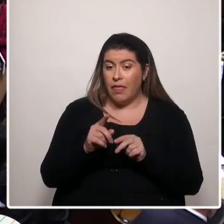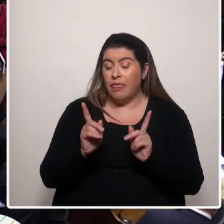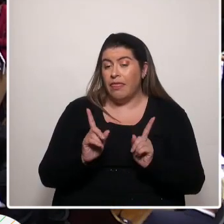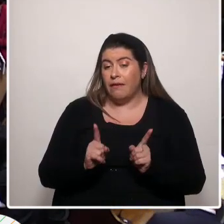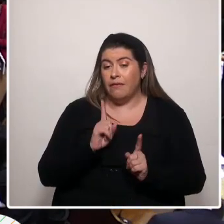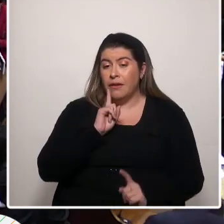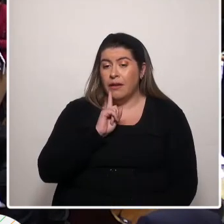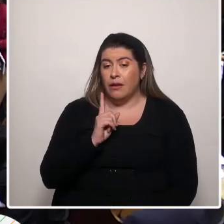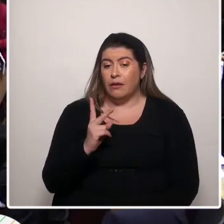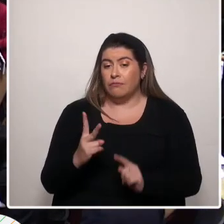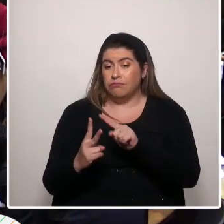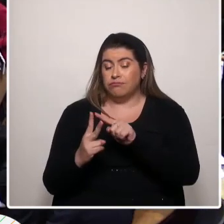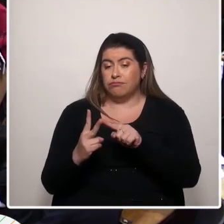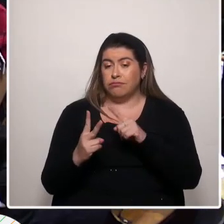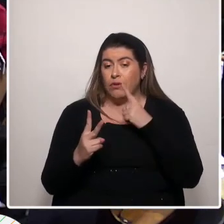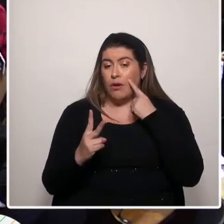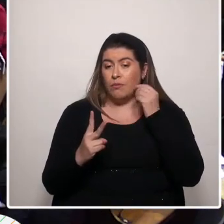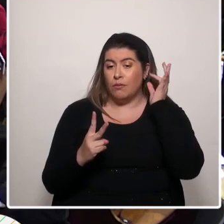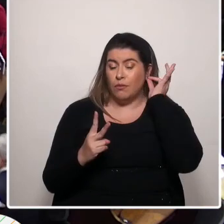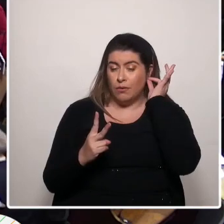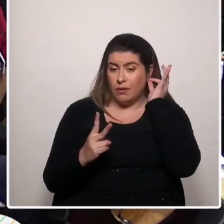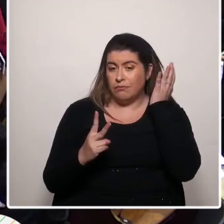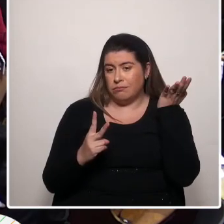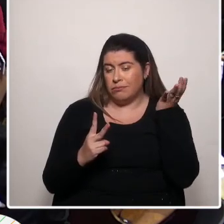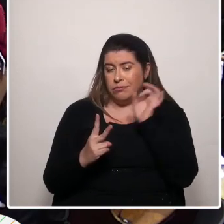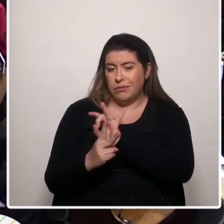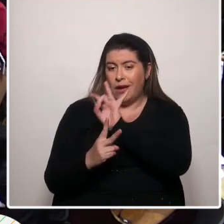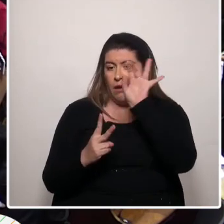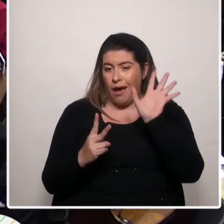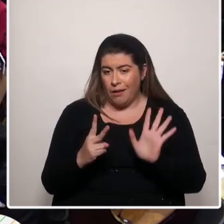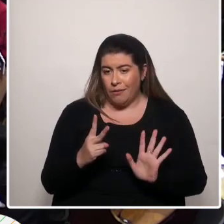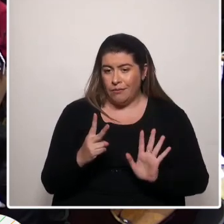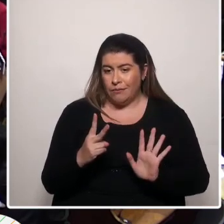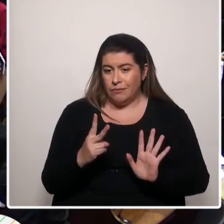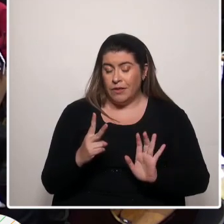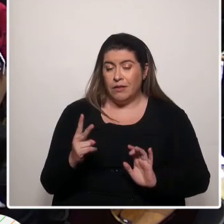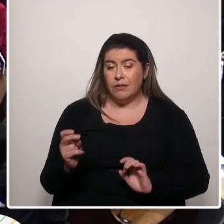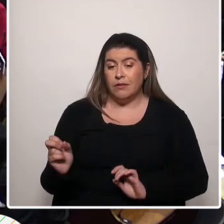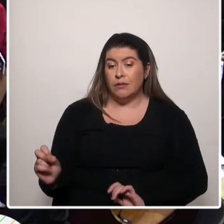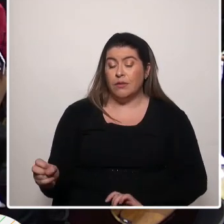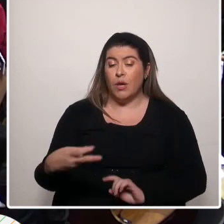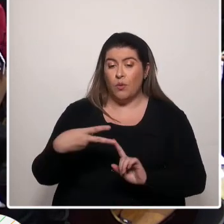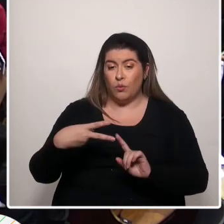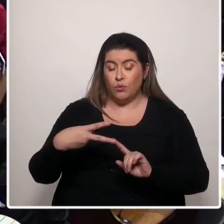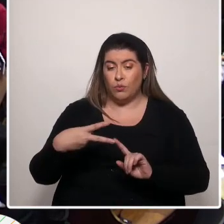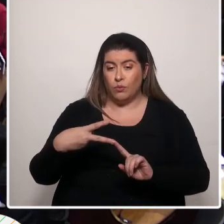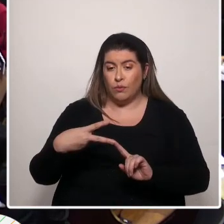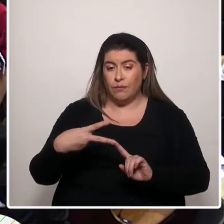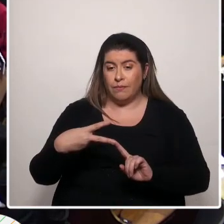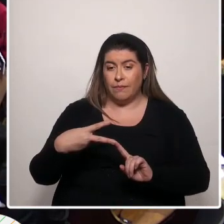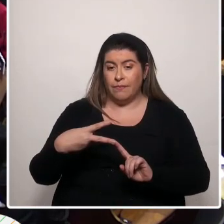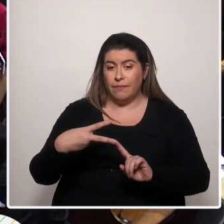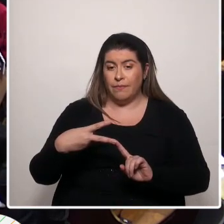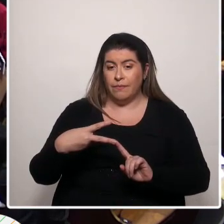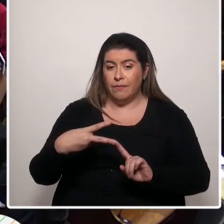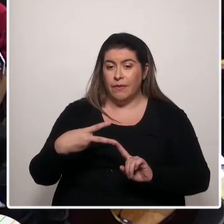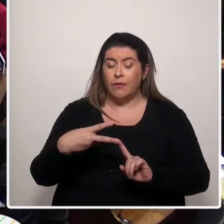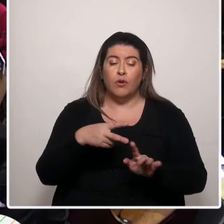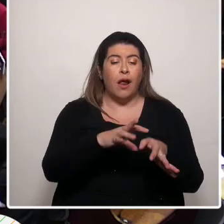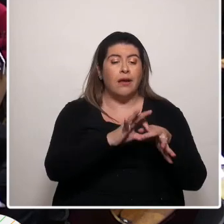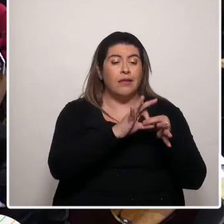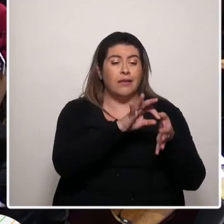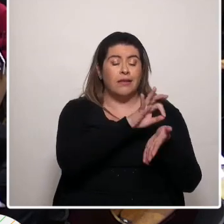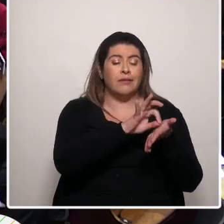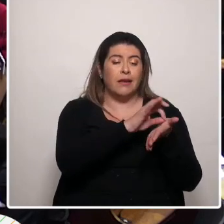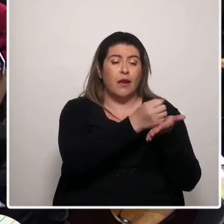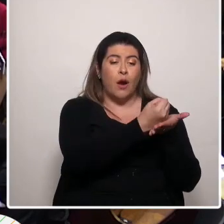mujer. Se cae de Maduro. Lo segundo, secretario, junto con agradecerle su presencia y ayuda